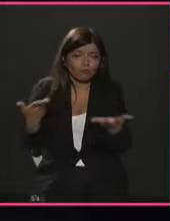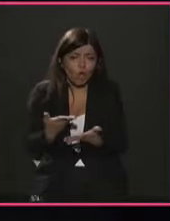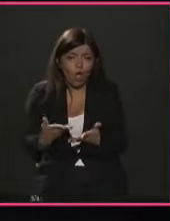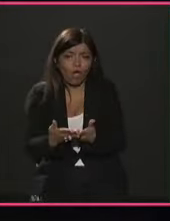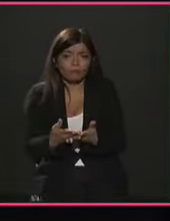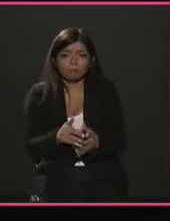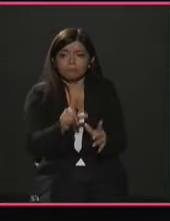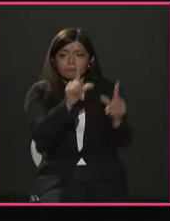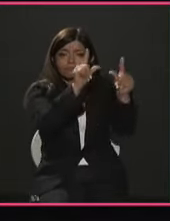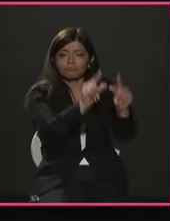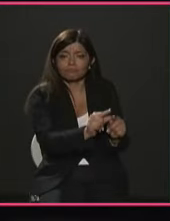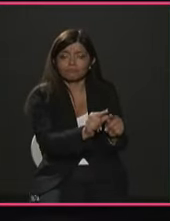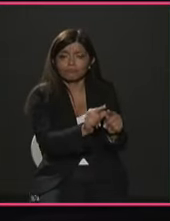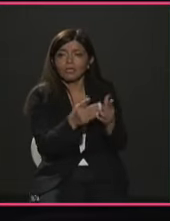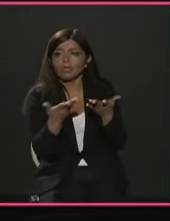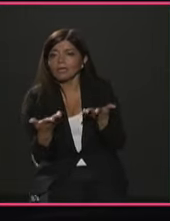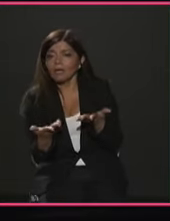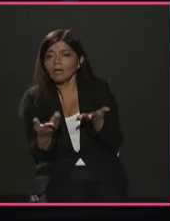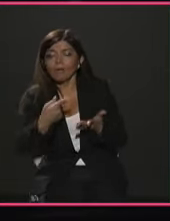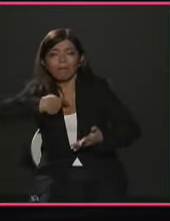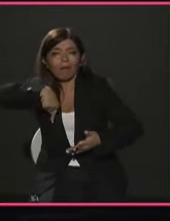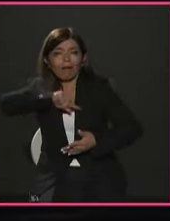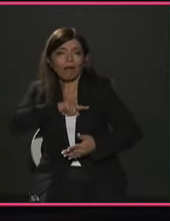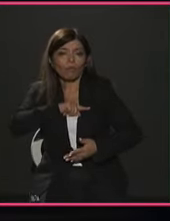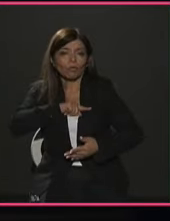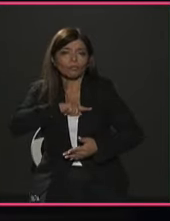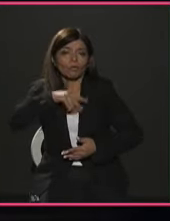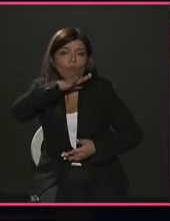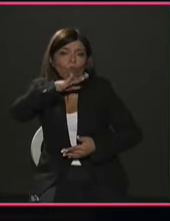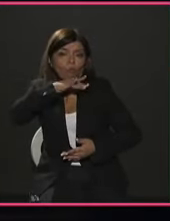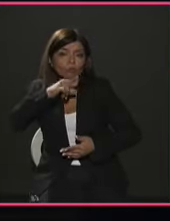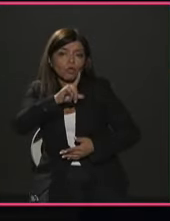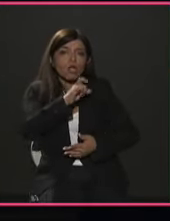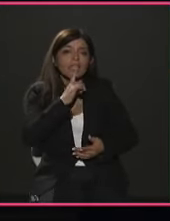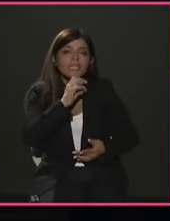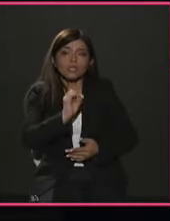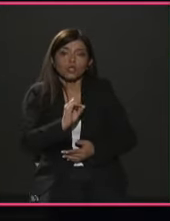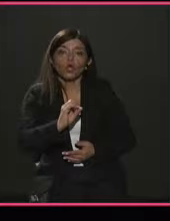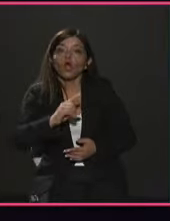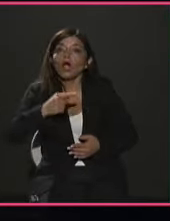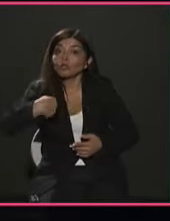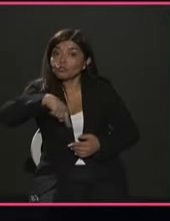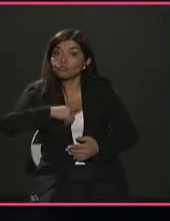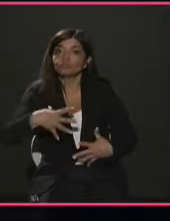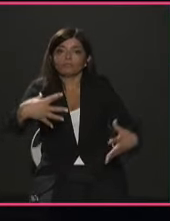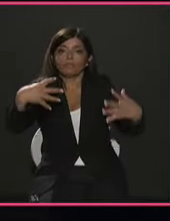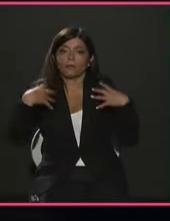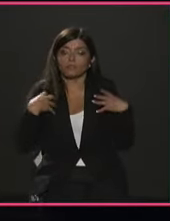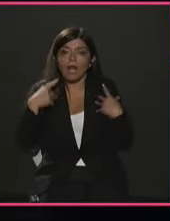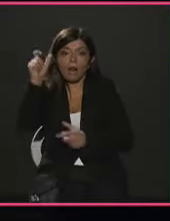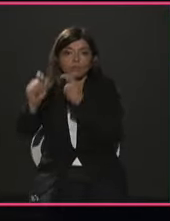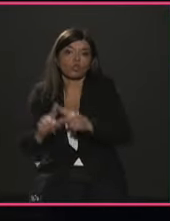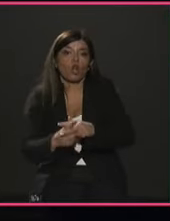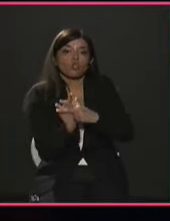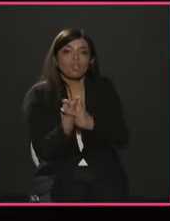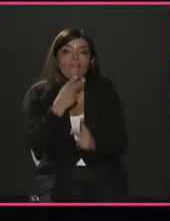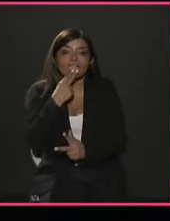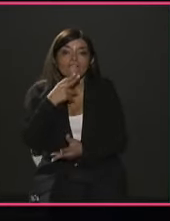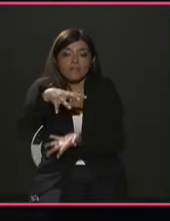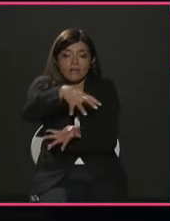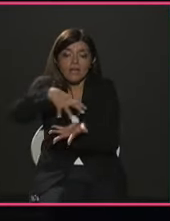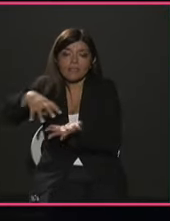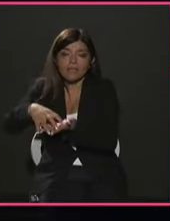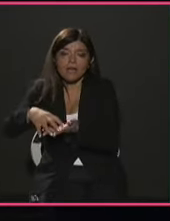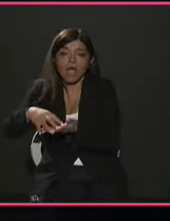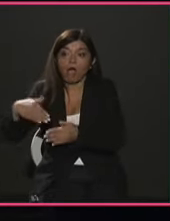pequeña parte de segundo para nuestra nuestro propio uso nuestr responsabilidades para los indígenas que viven en estas tierras y para las generaciones por